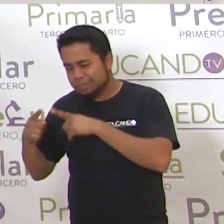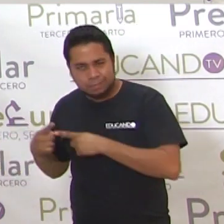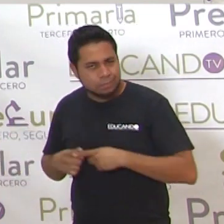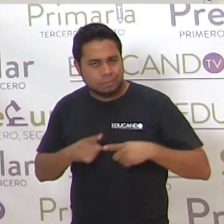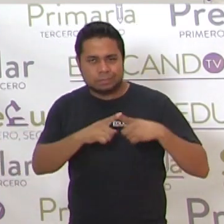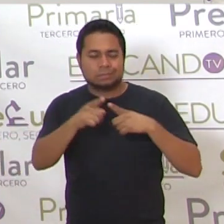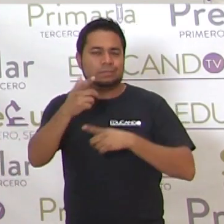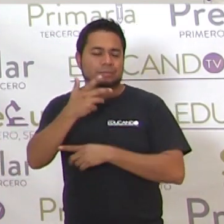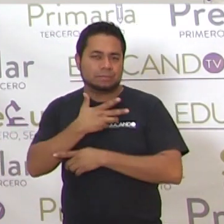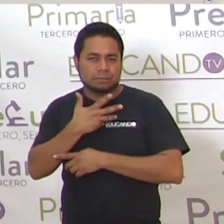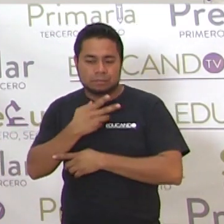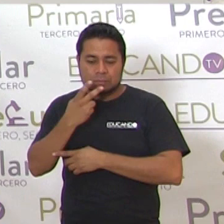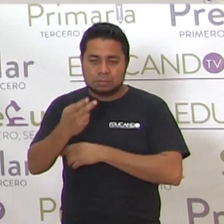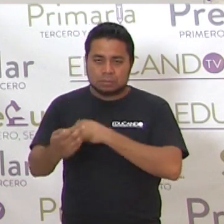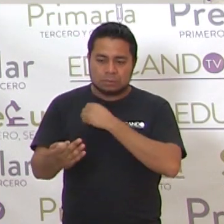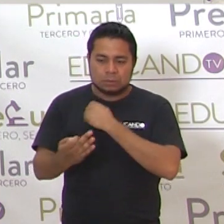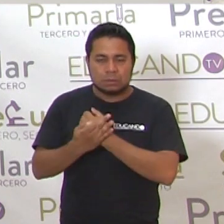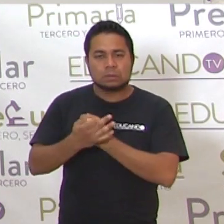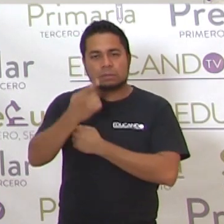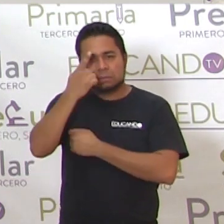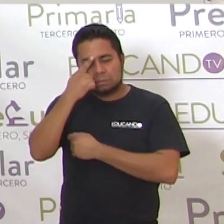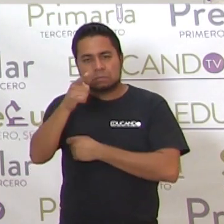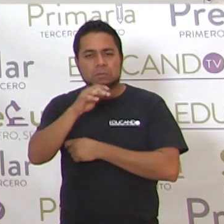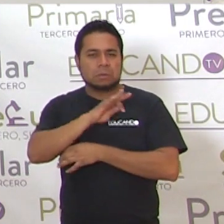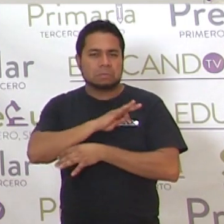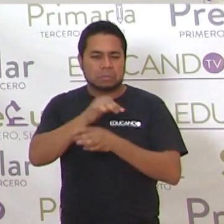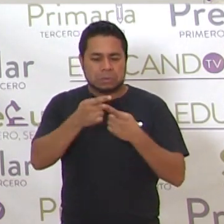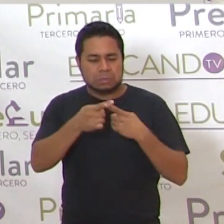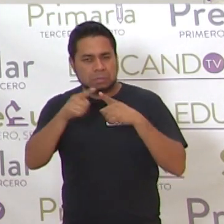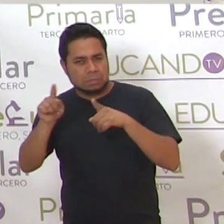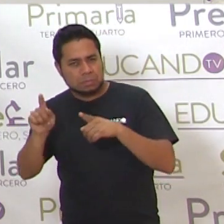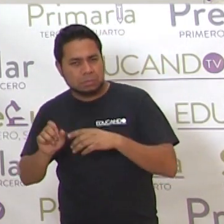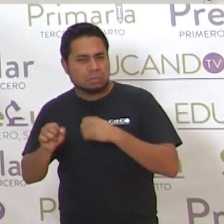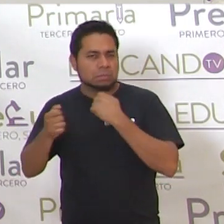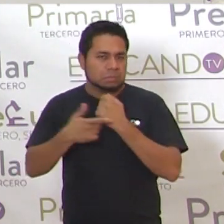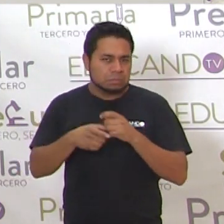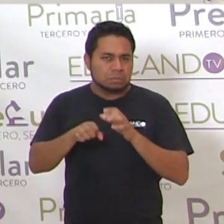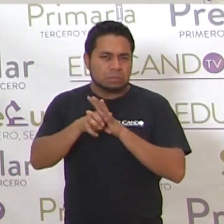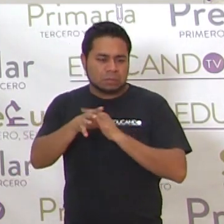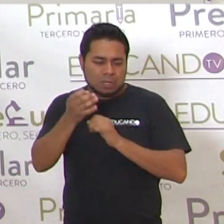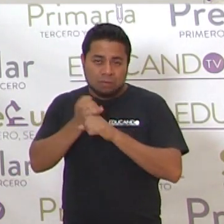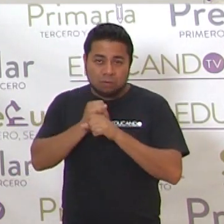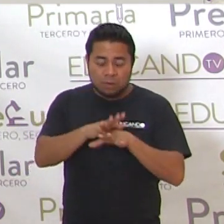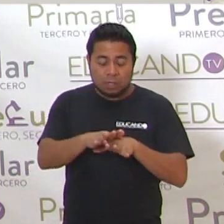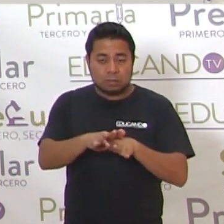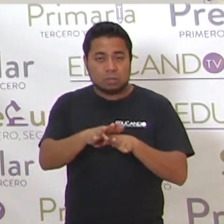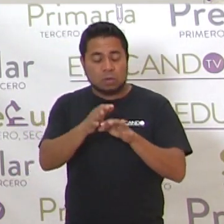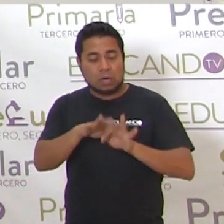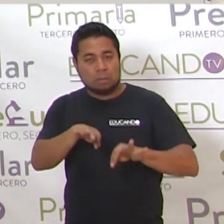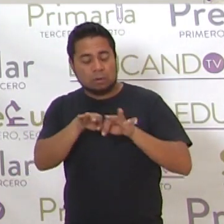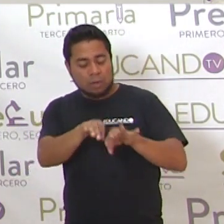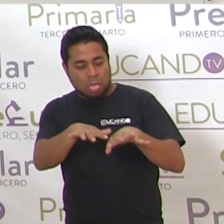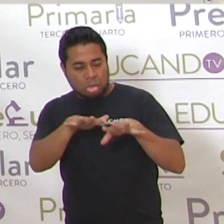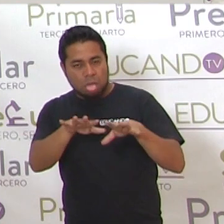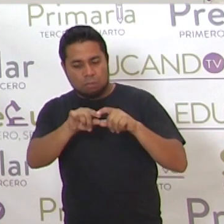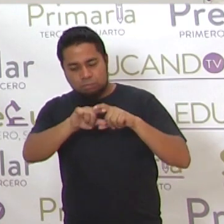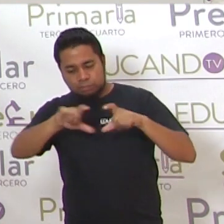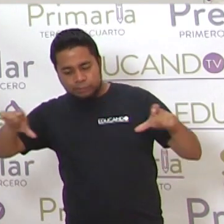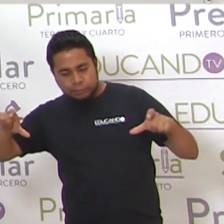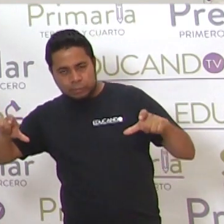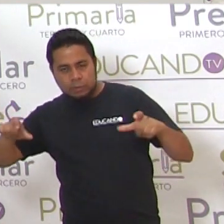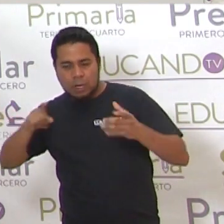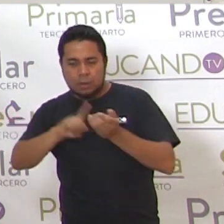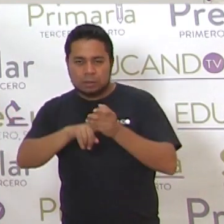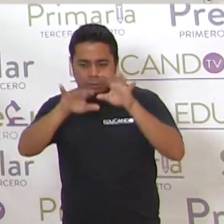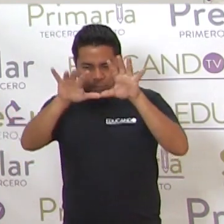y a esto te va a ayudar a poder distinguir en algún momento alguna información importante dentro del texto que vas a